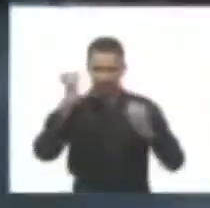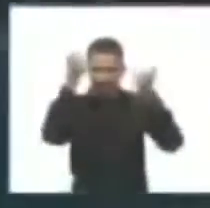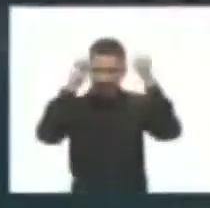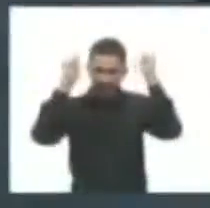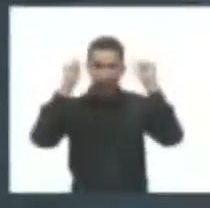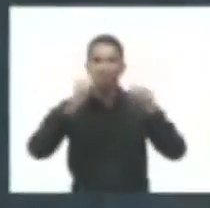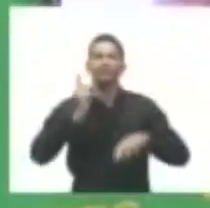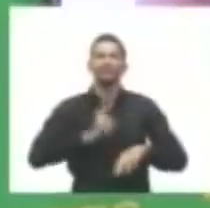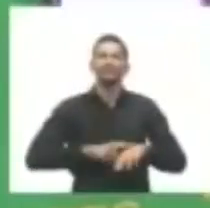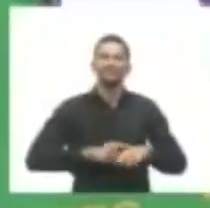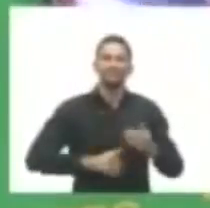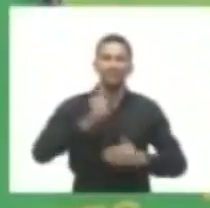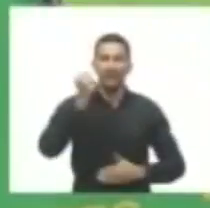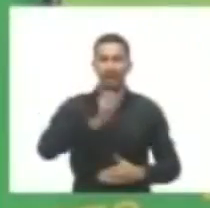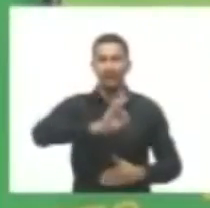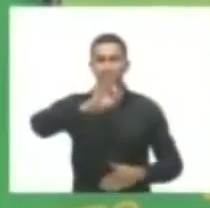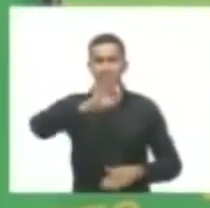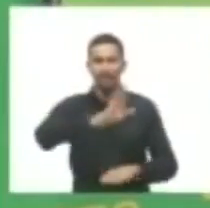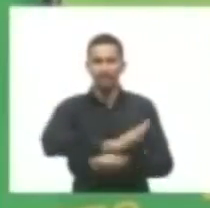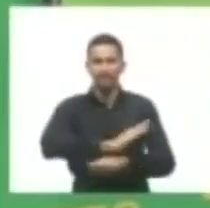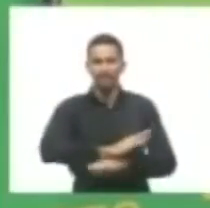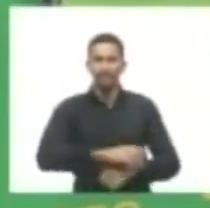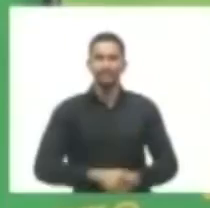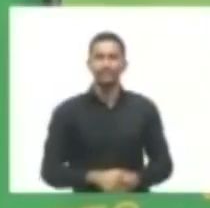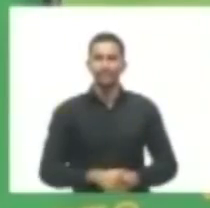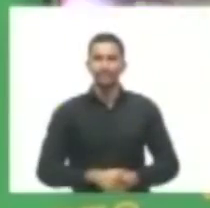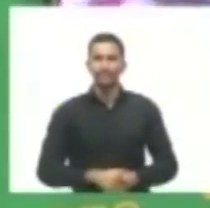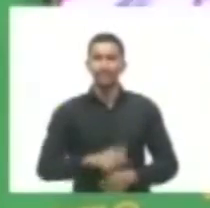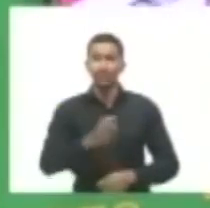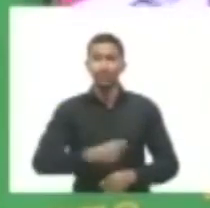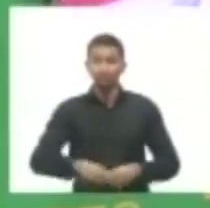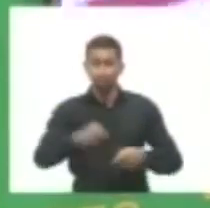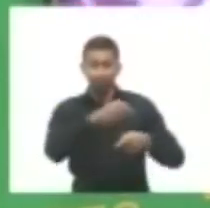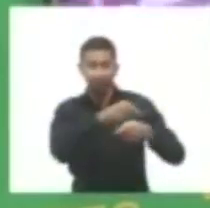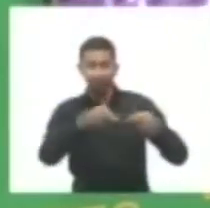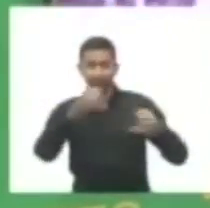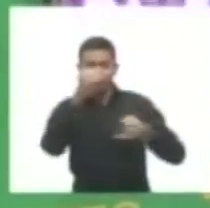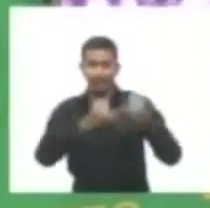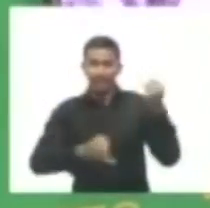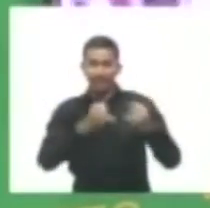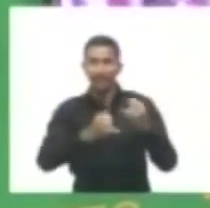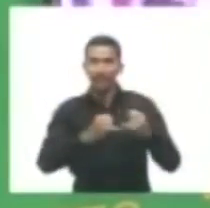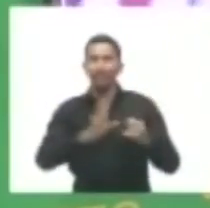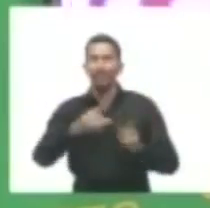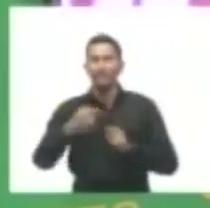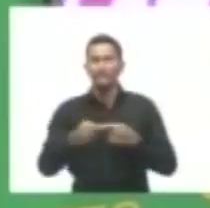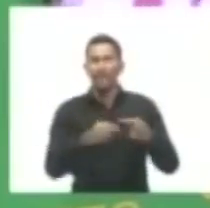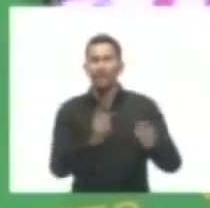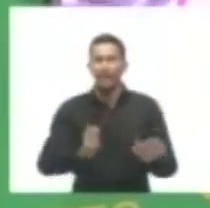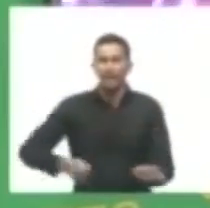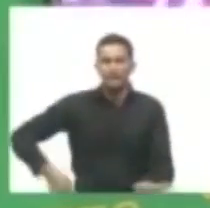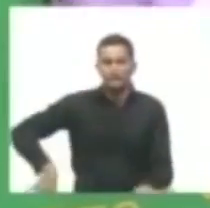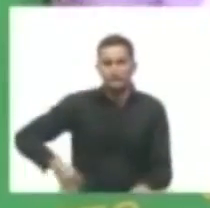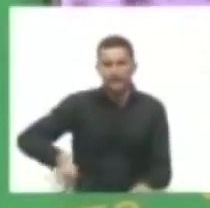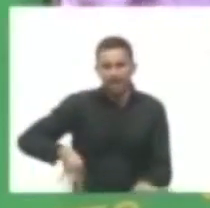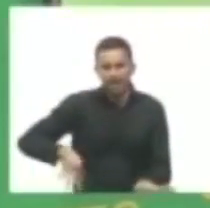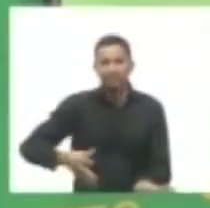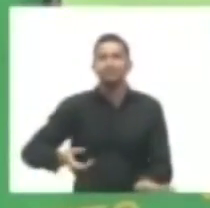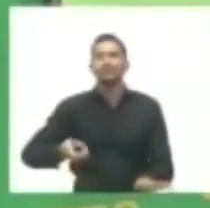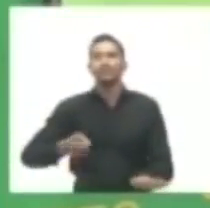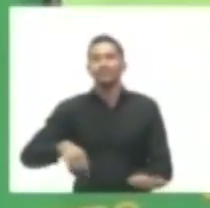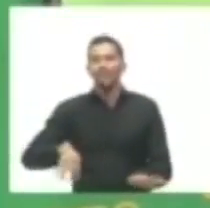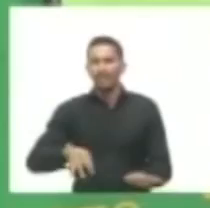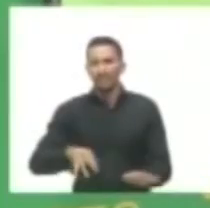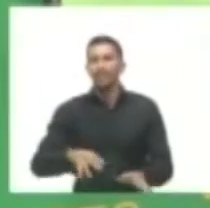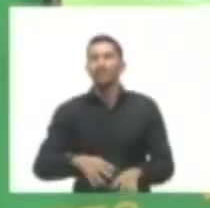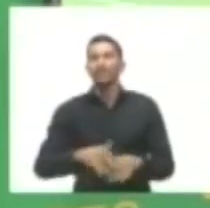tarde. Y este fin de semana Barranquilla se prepara para el campeonato de billar y buchácara criolla. Flor Díaz tiene